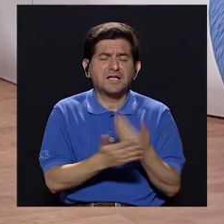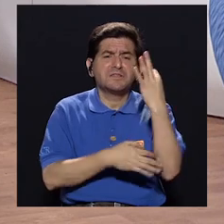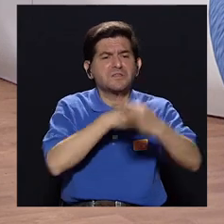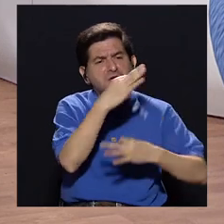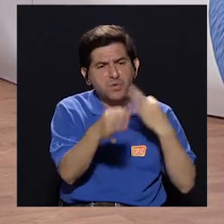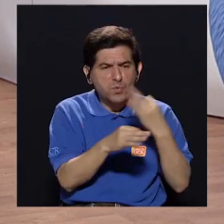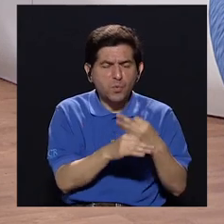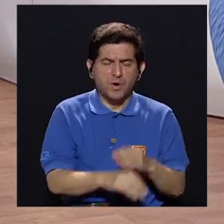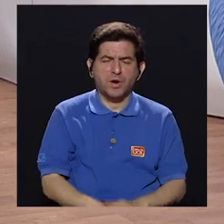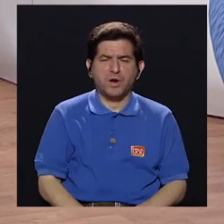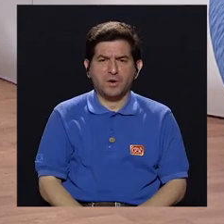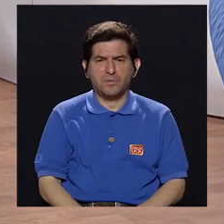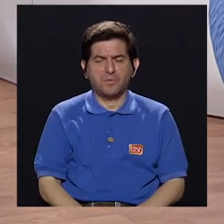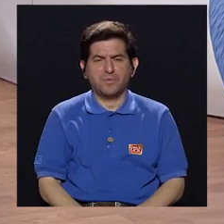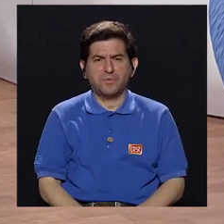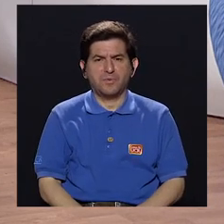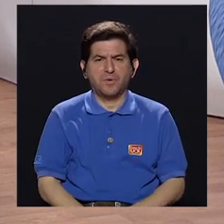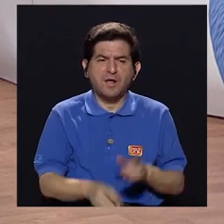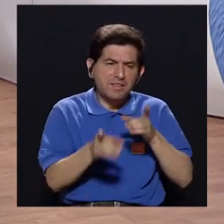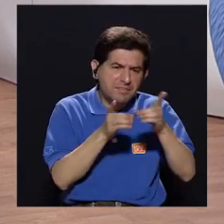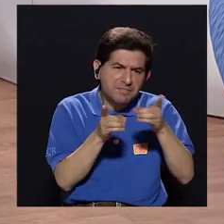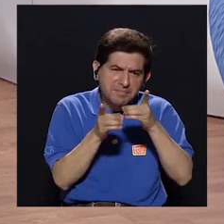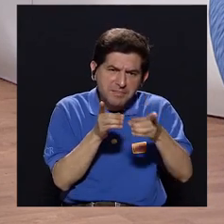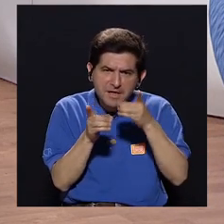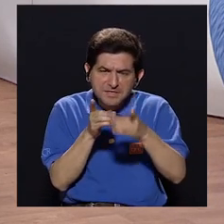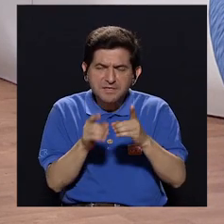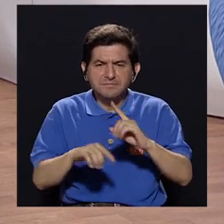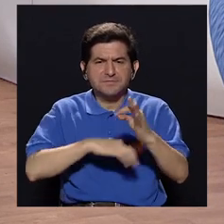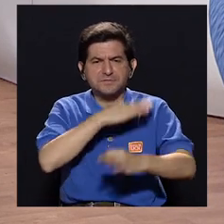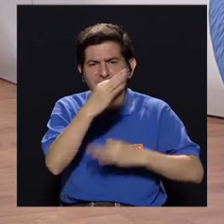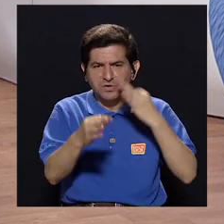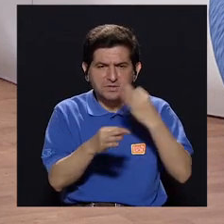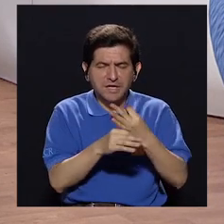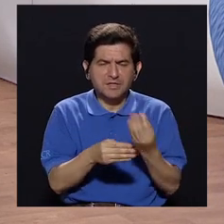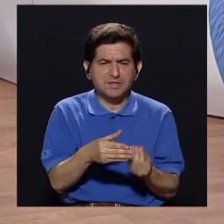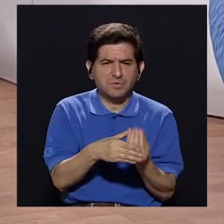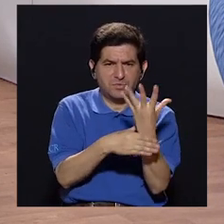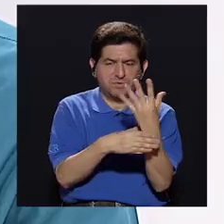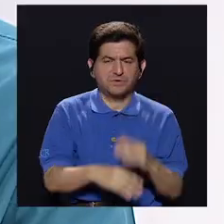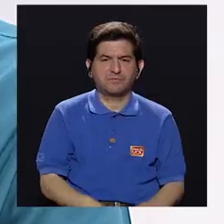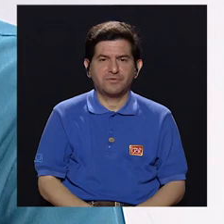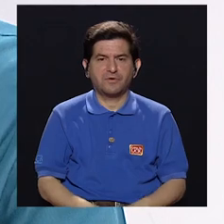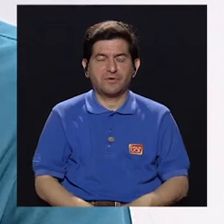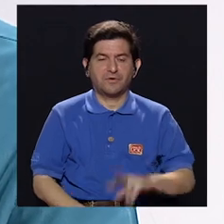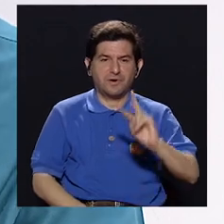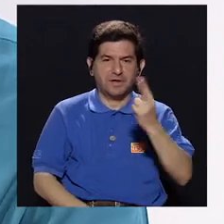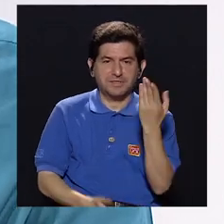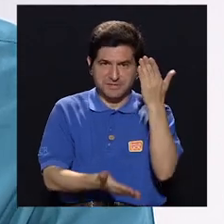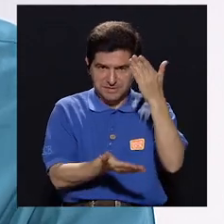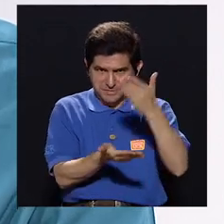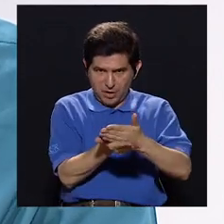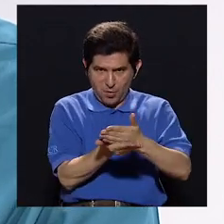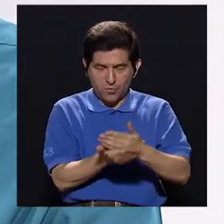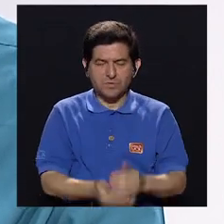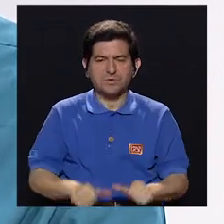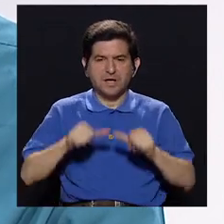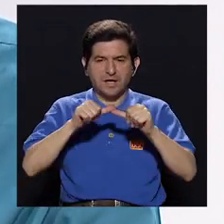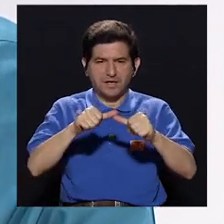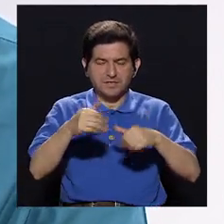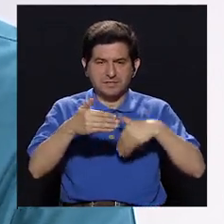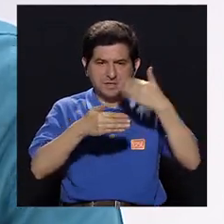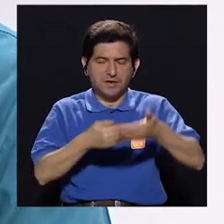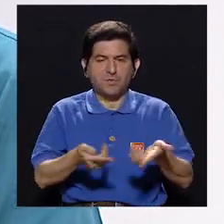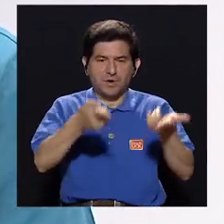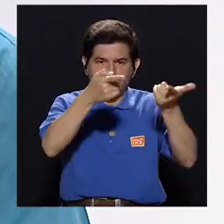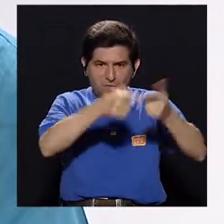especies o la flora o descripción descripción de especies correcto vamos a hacer una segunda pausa y continuamos